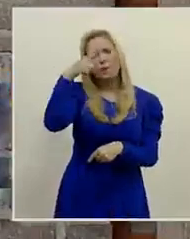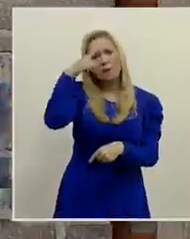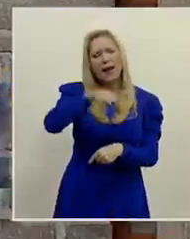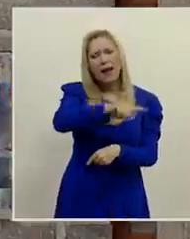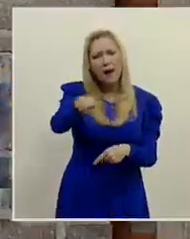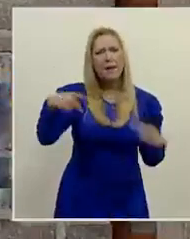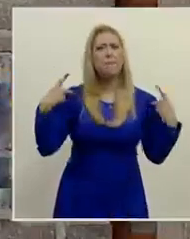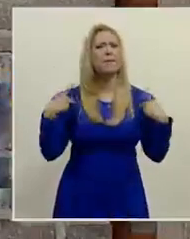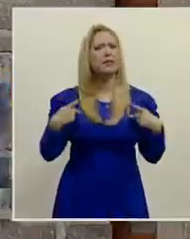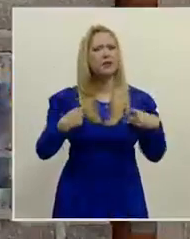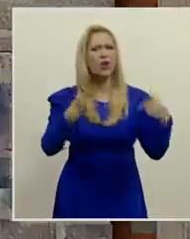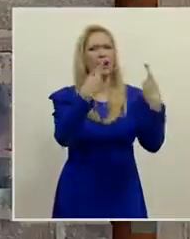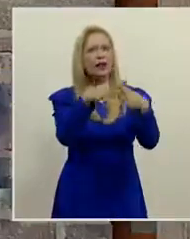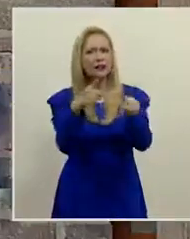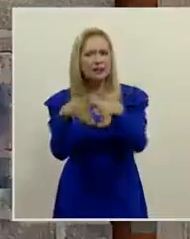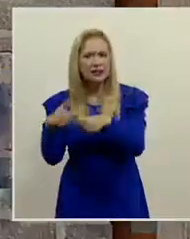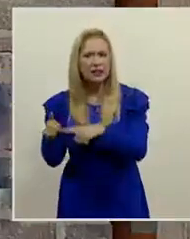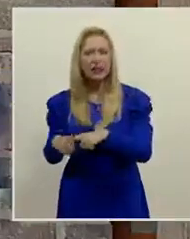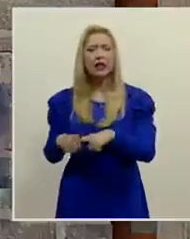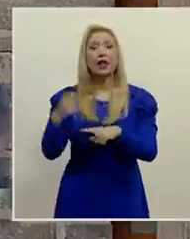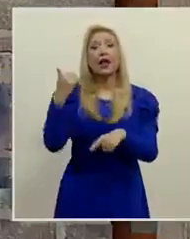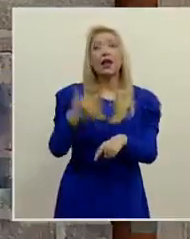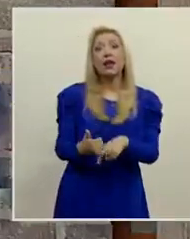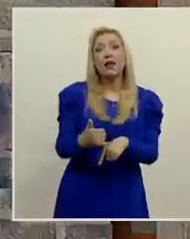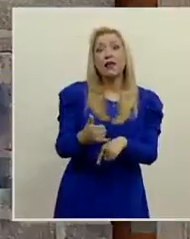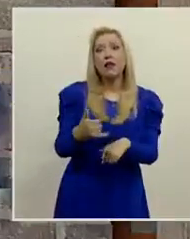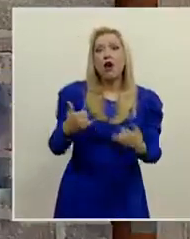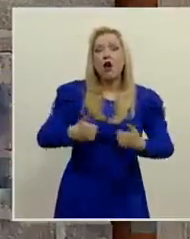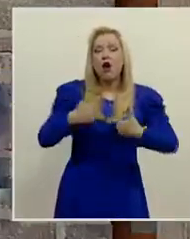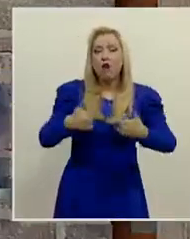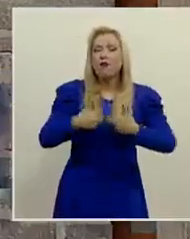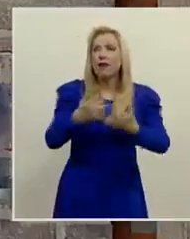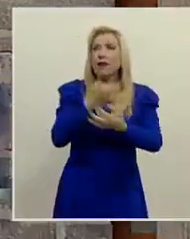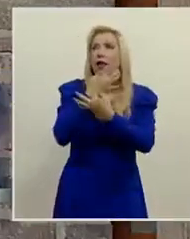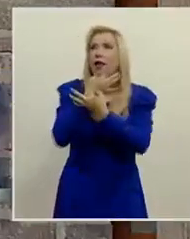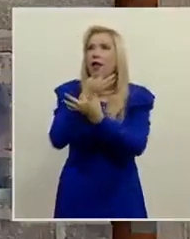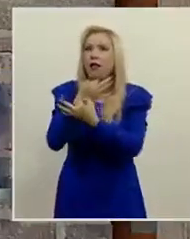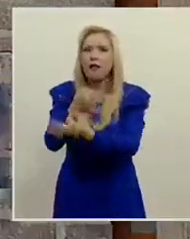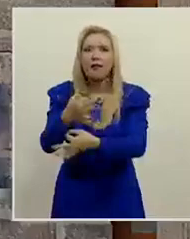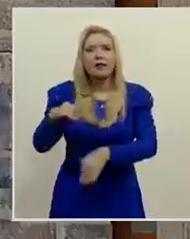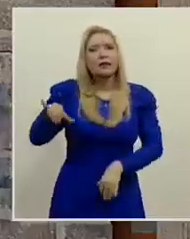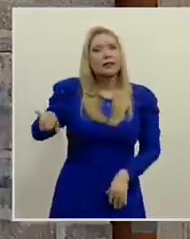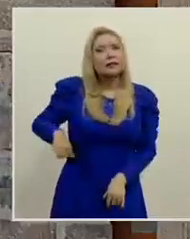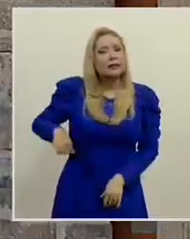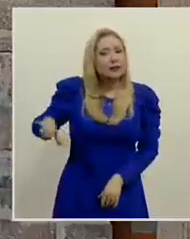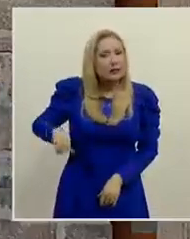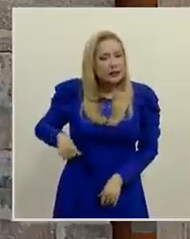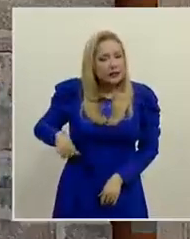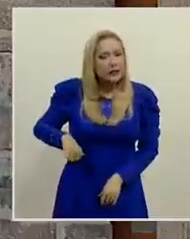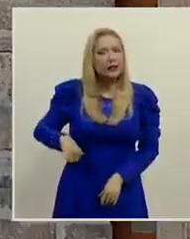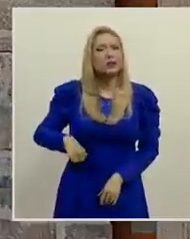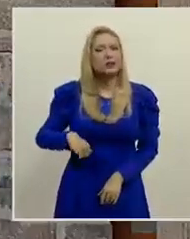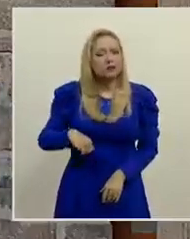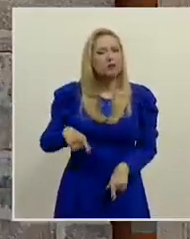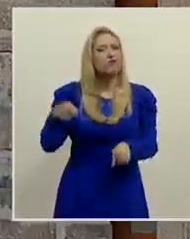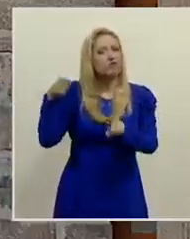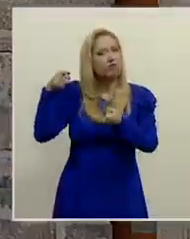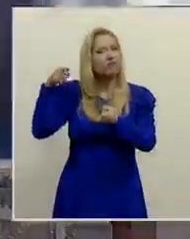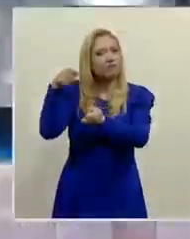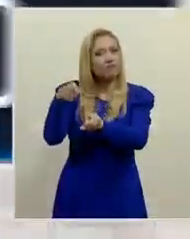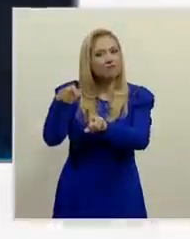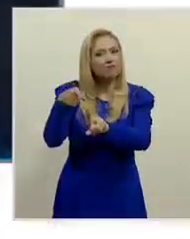la sociedad, un canal que apuesta a llegarle a los jóvenes de manera muy